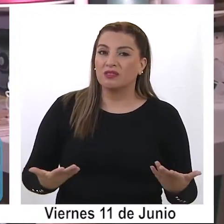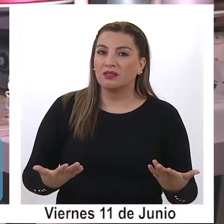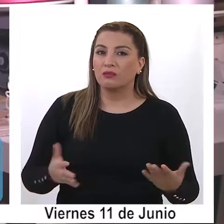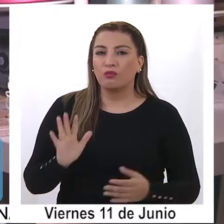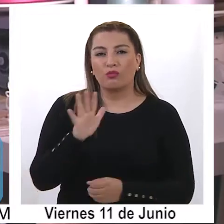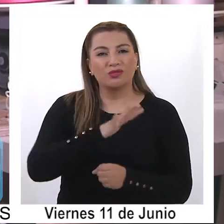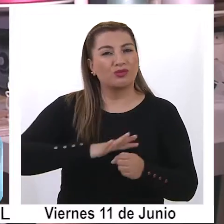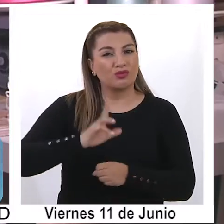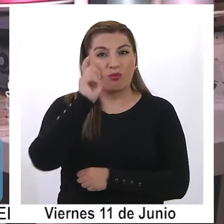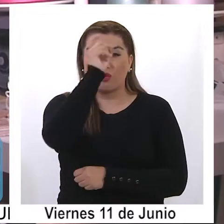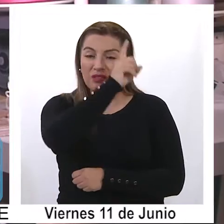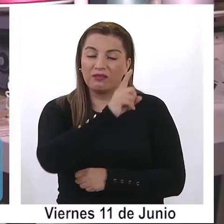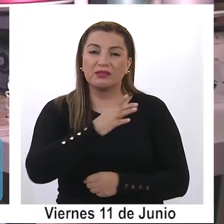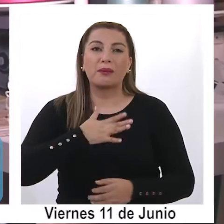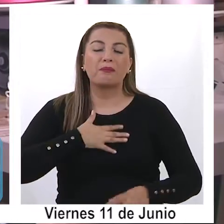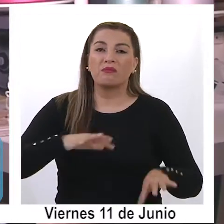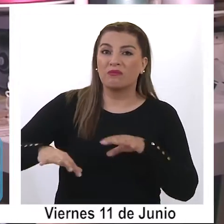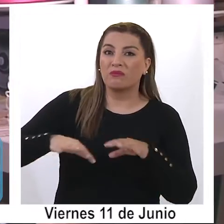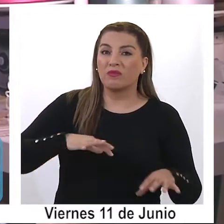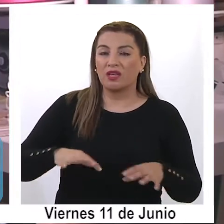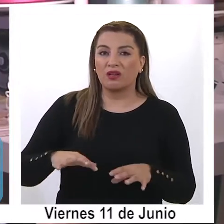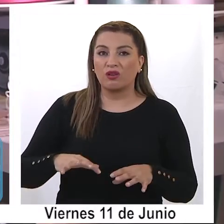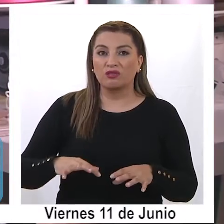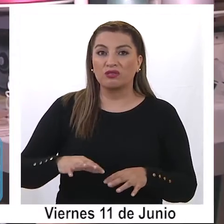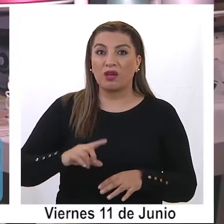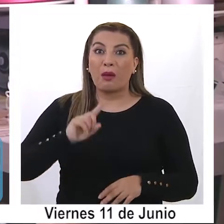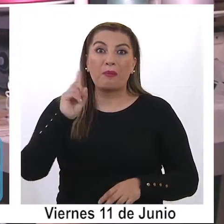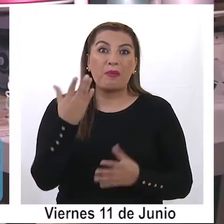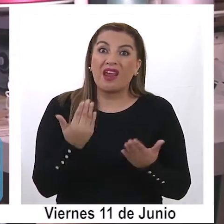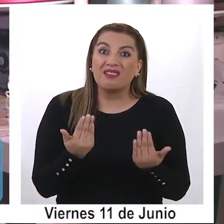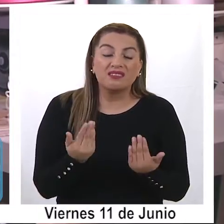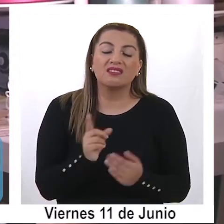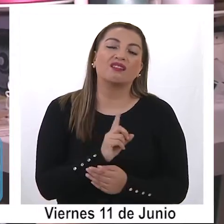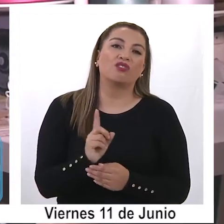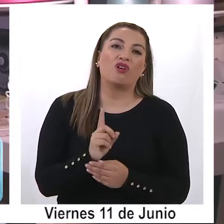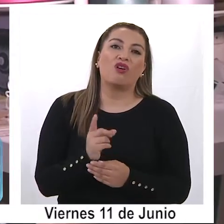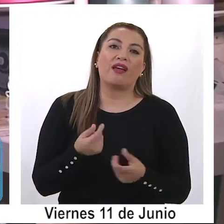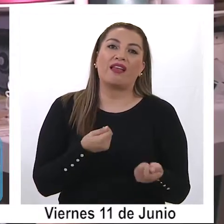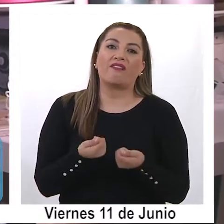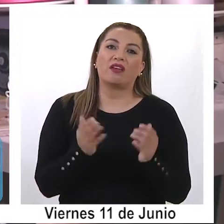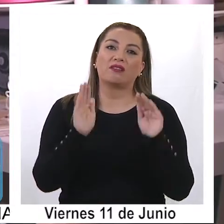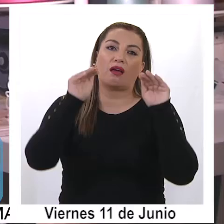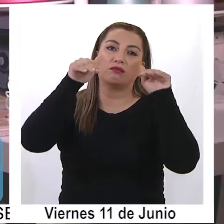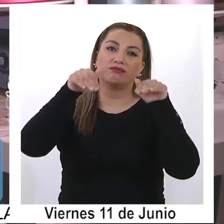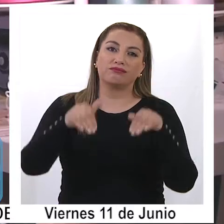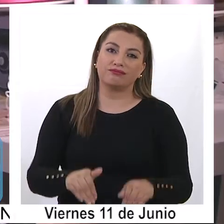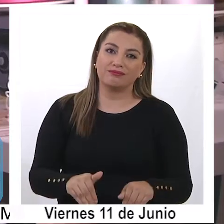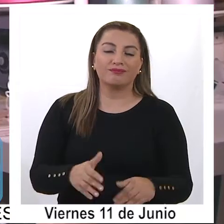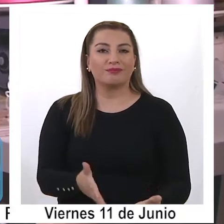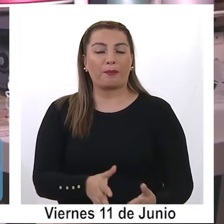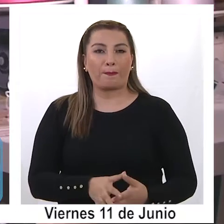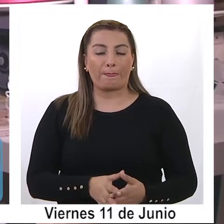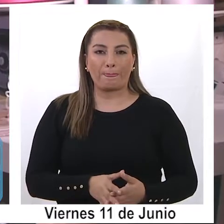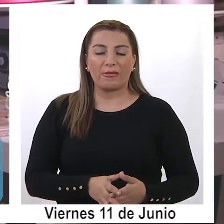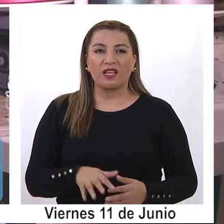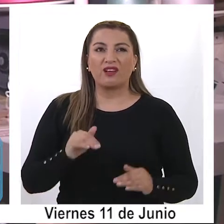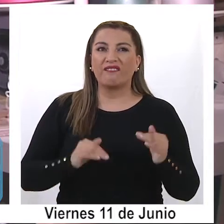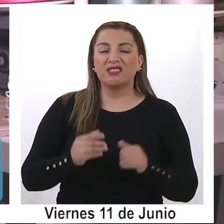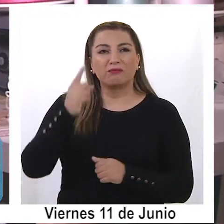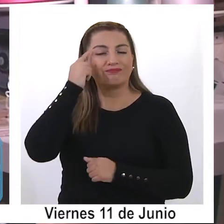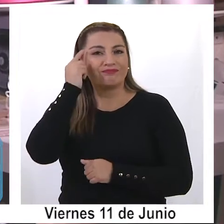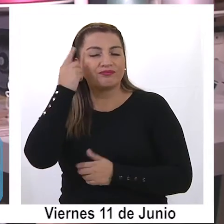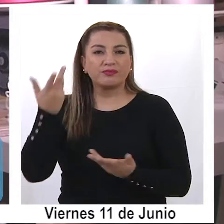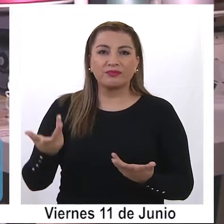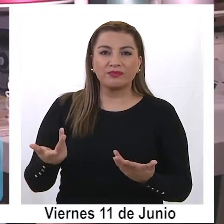sido muy difícil, porque mis productos no han sido de primera necesidad y las ventas obviamente han bajado al suelo. He pensado